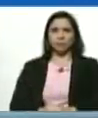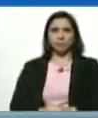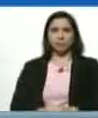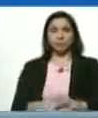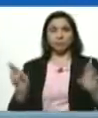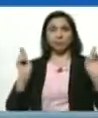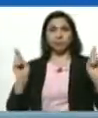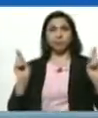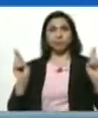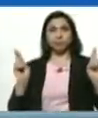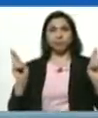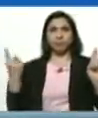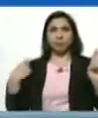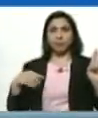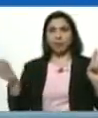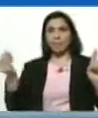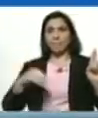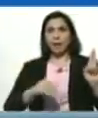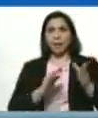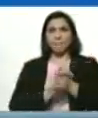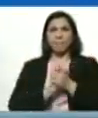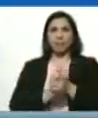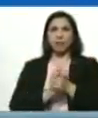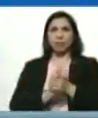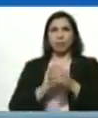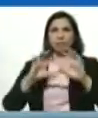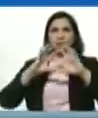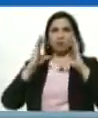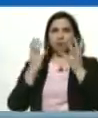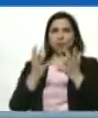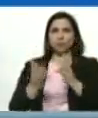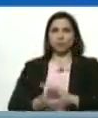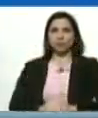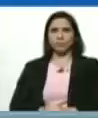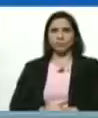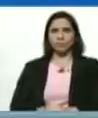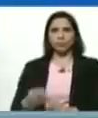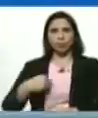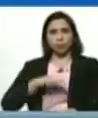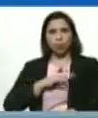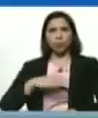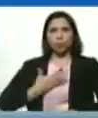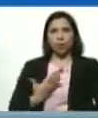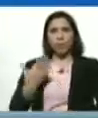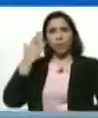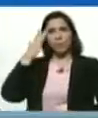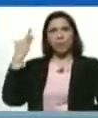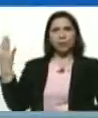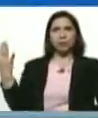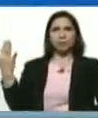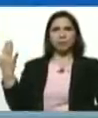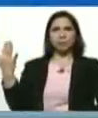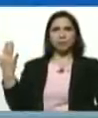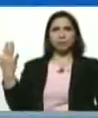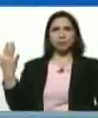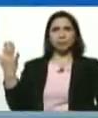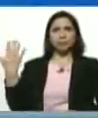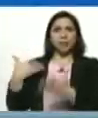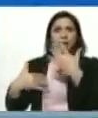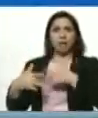afortunadamente tiene más amigos en el mundo de lo que nos podemos imaginar y hace una